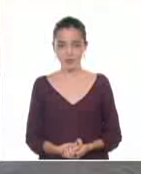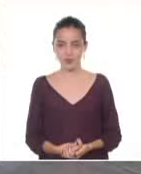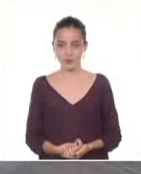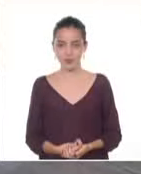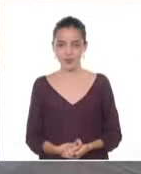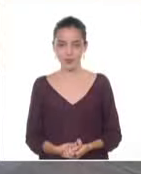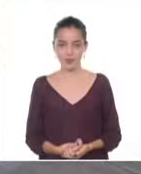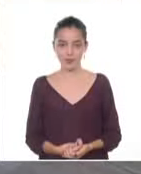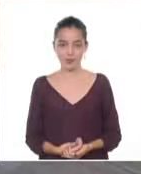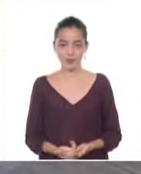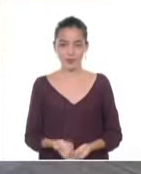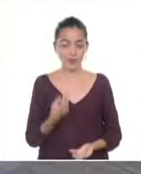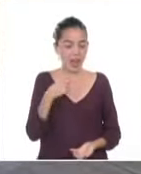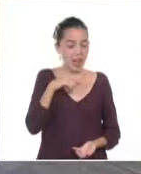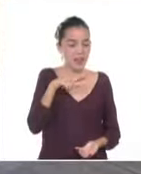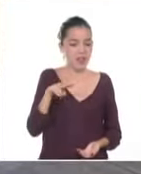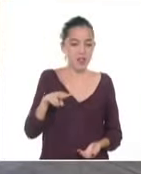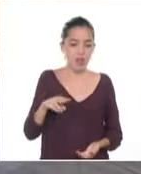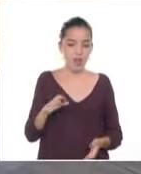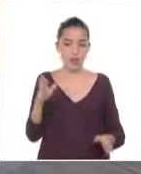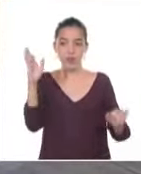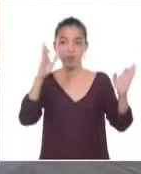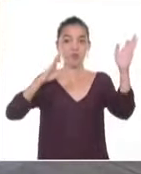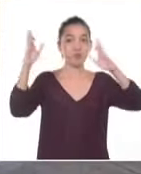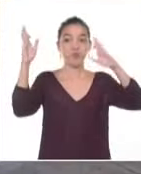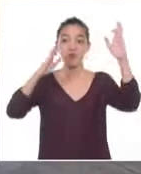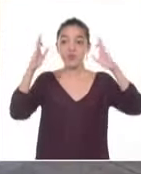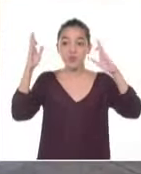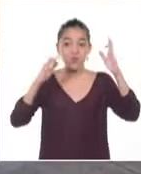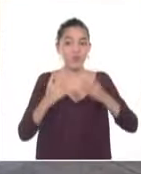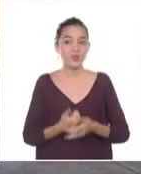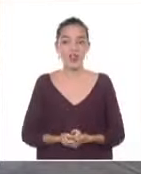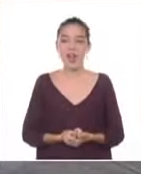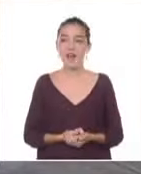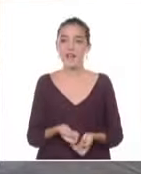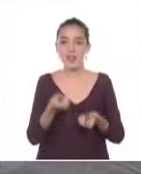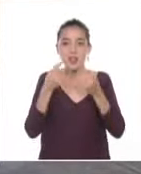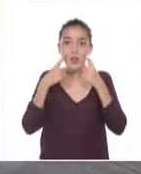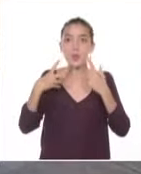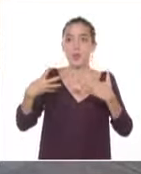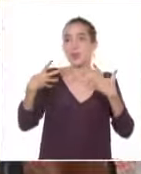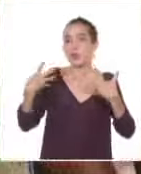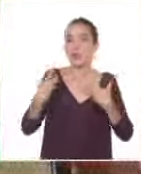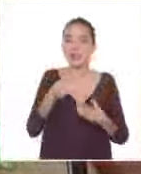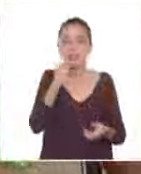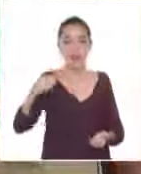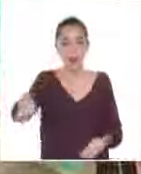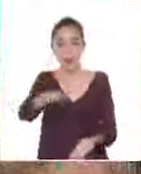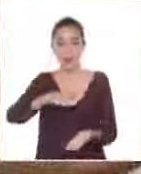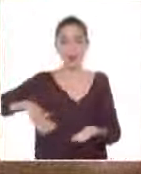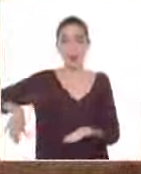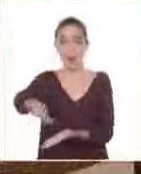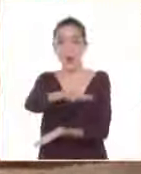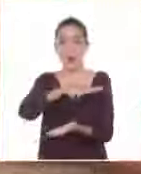Estamos viendo una fiesta nacional en un pedazo de La Habana, donde Viviendo en los Barrios es la alegría de toda la nación.